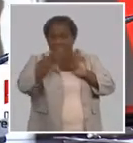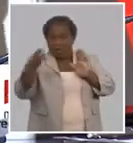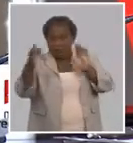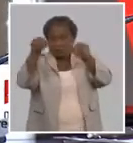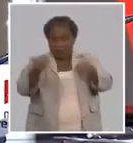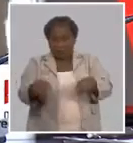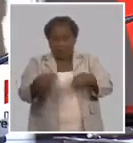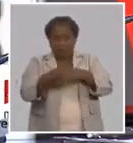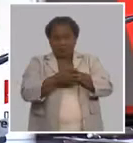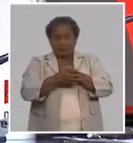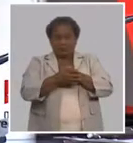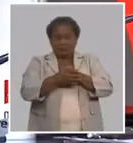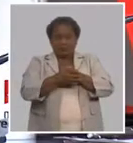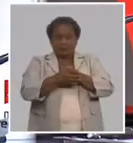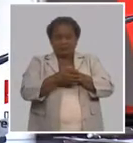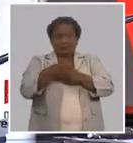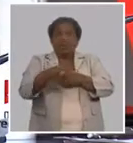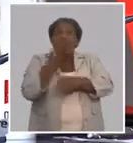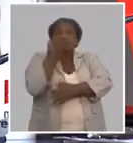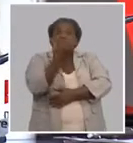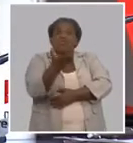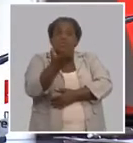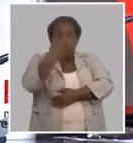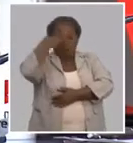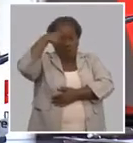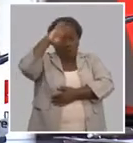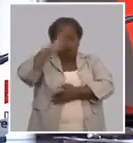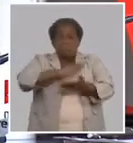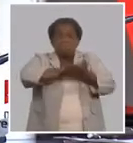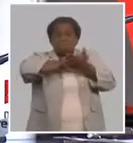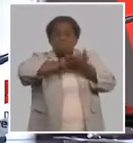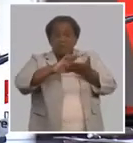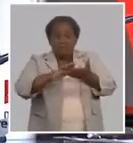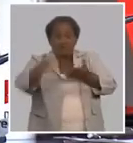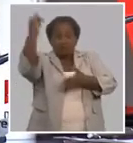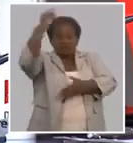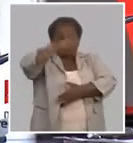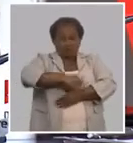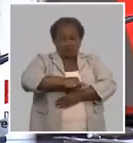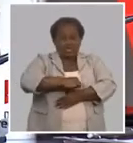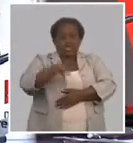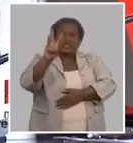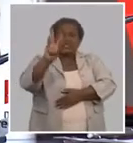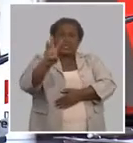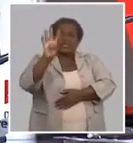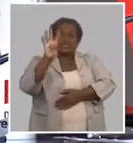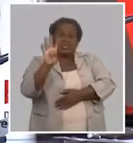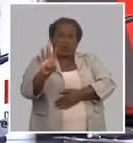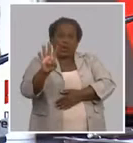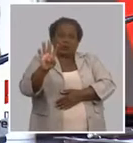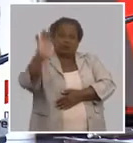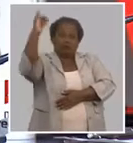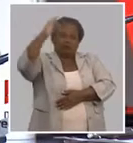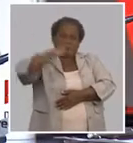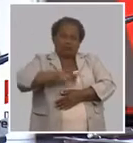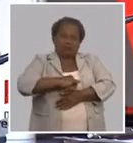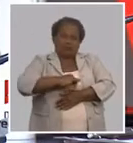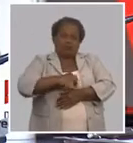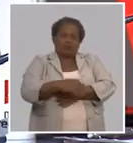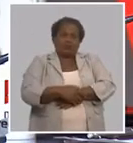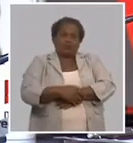hoy nos han solicitado permiso de operación 34 aerolíneas